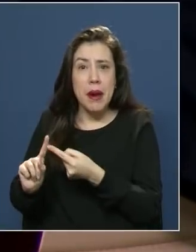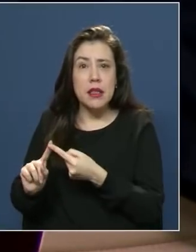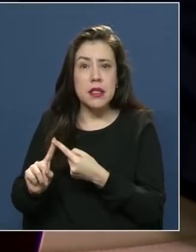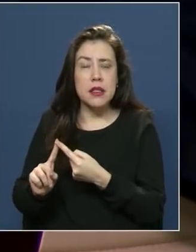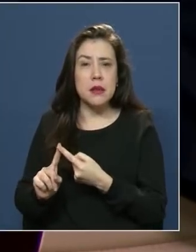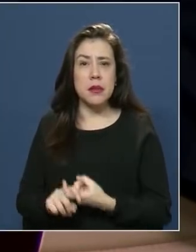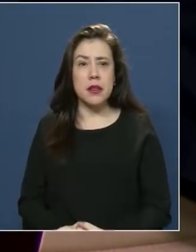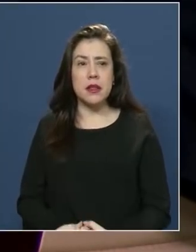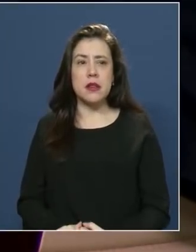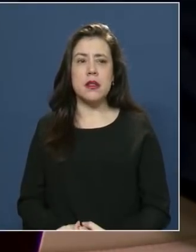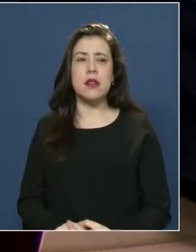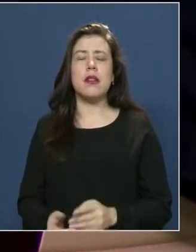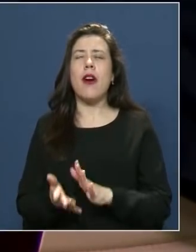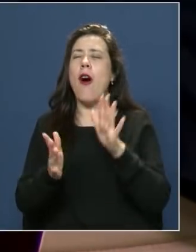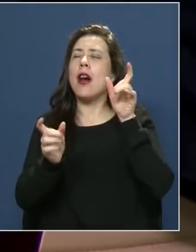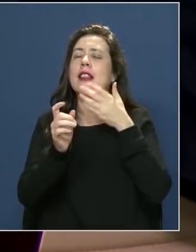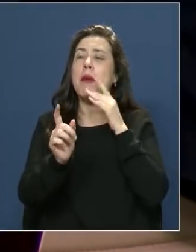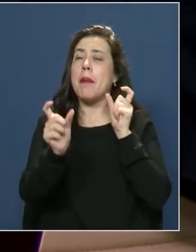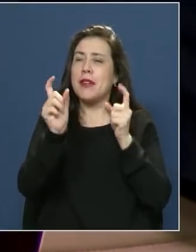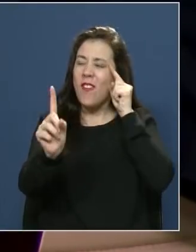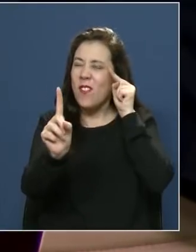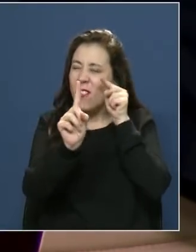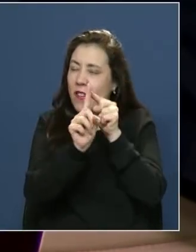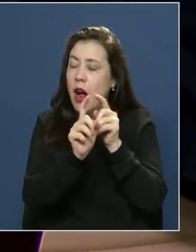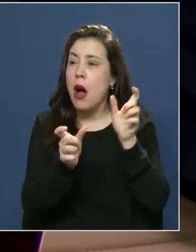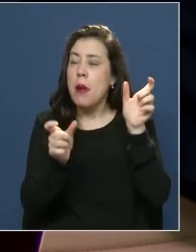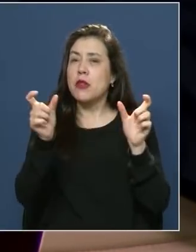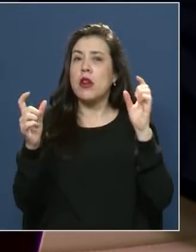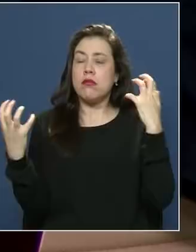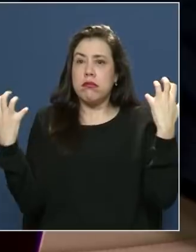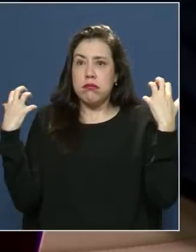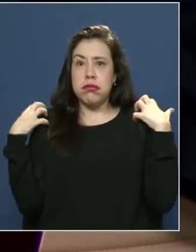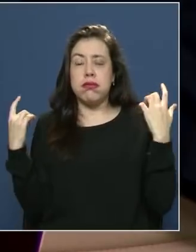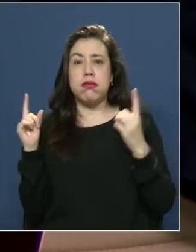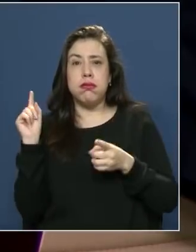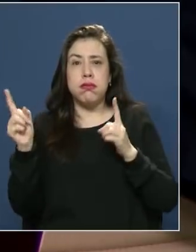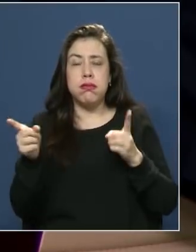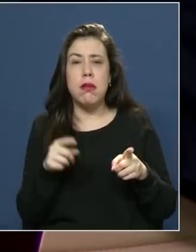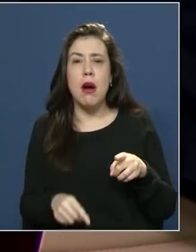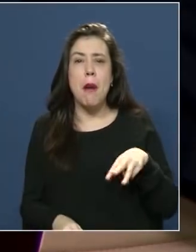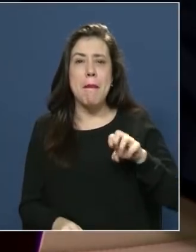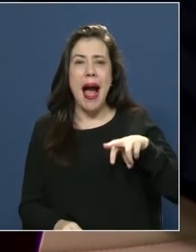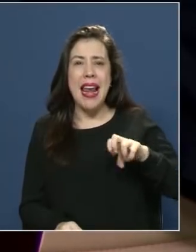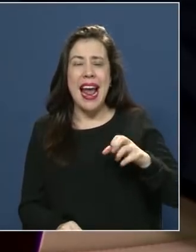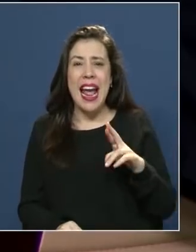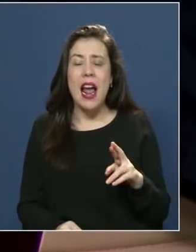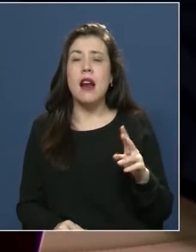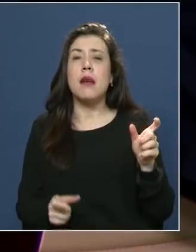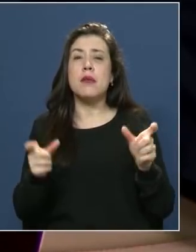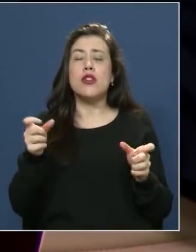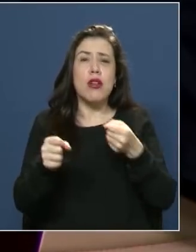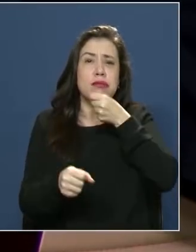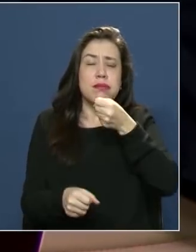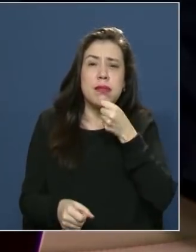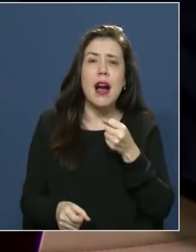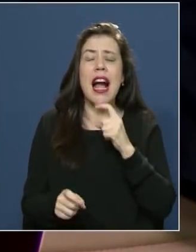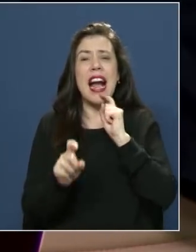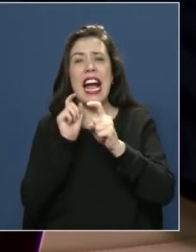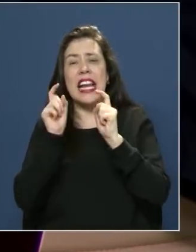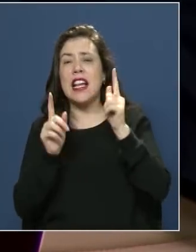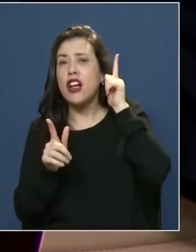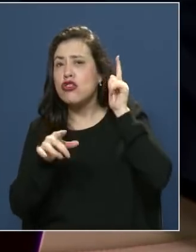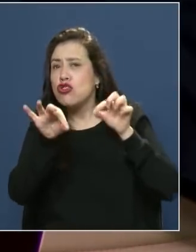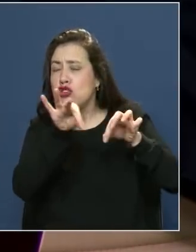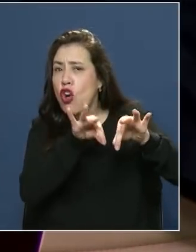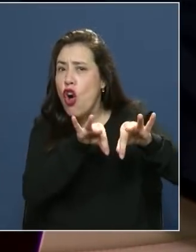protagonistas, como fanáticos, productores de eventos, managers, comunicadores sociales, críticos,